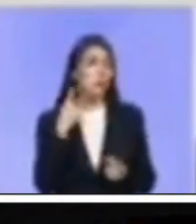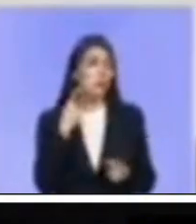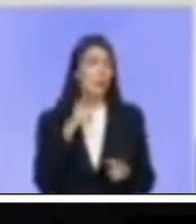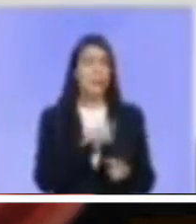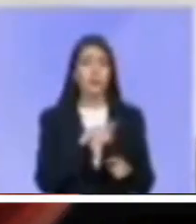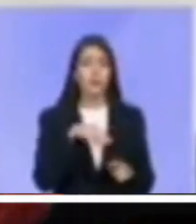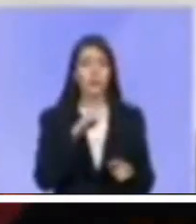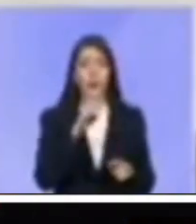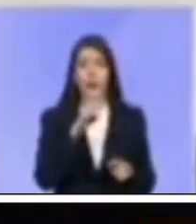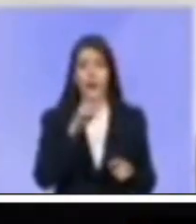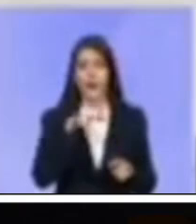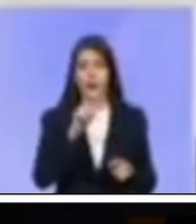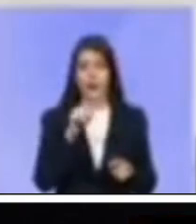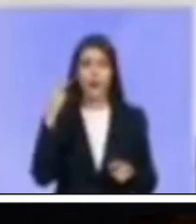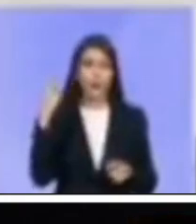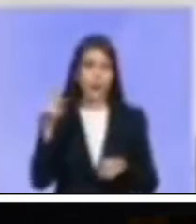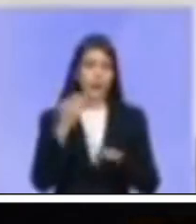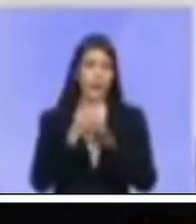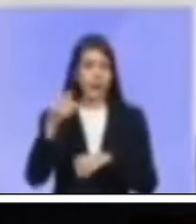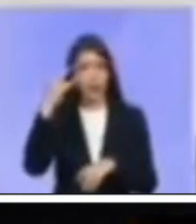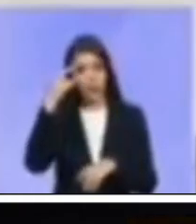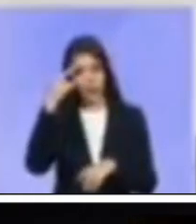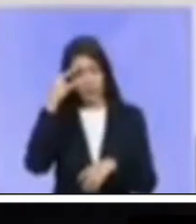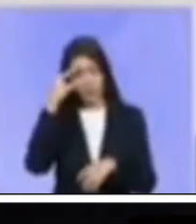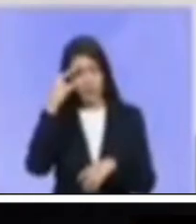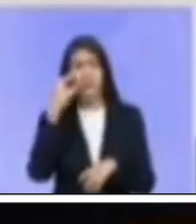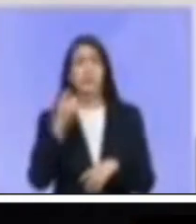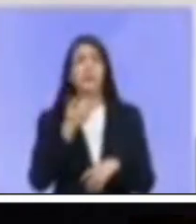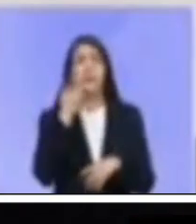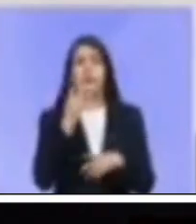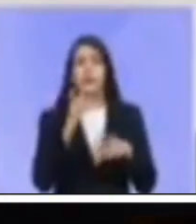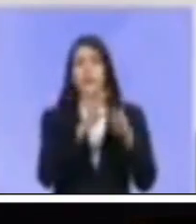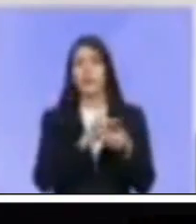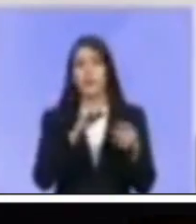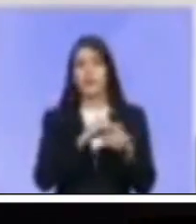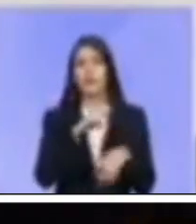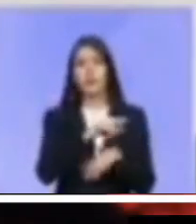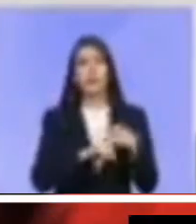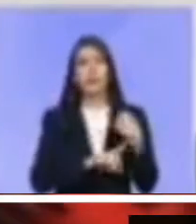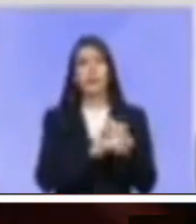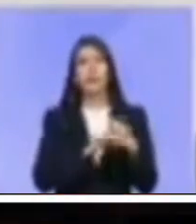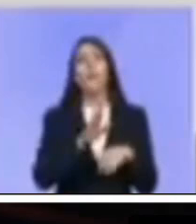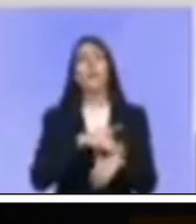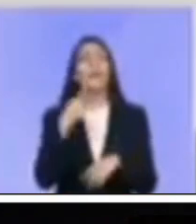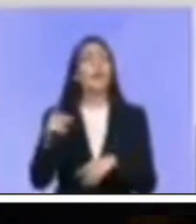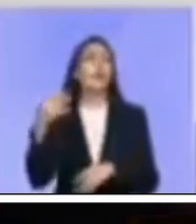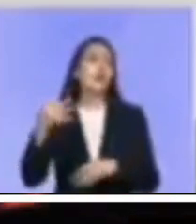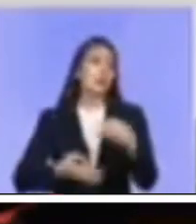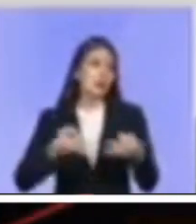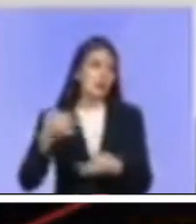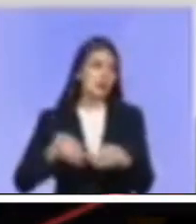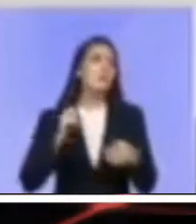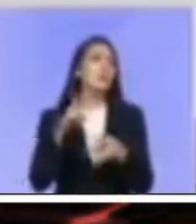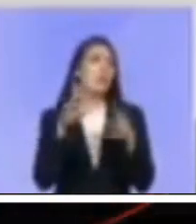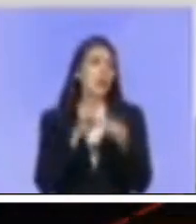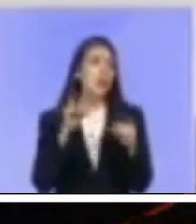de Campeche, se propone desestimar los motivos de agravio, porque si bien el tribunal local calificó